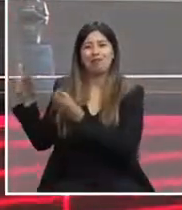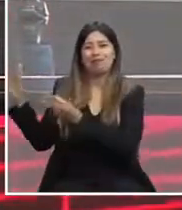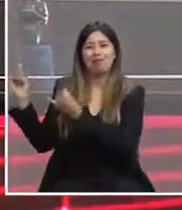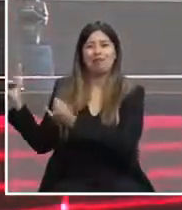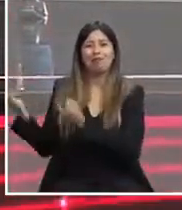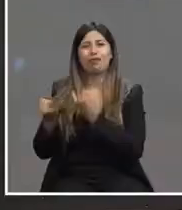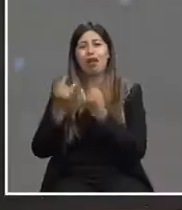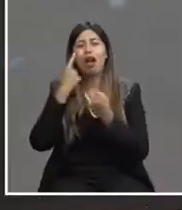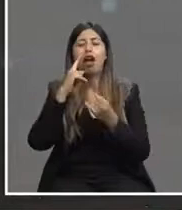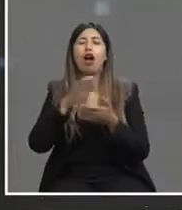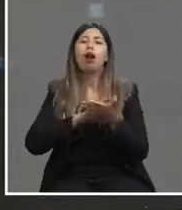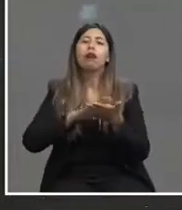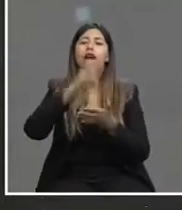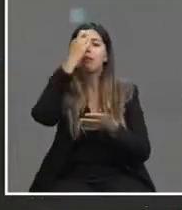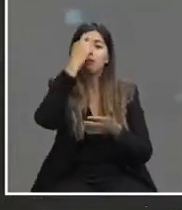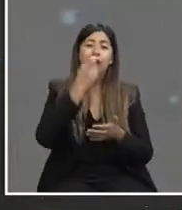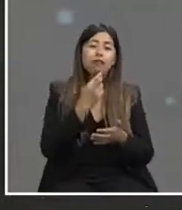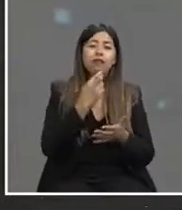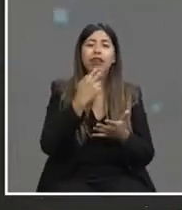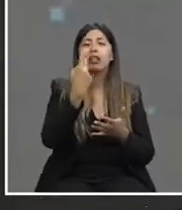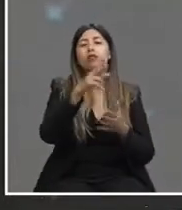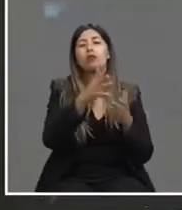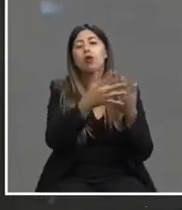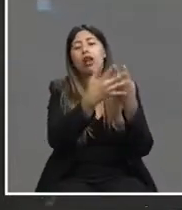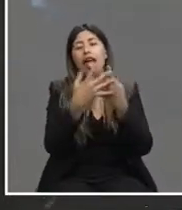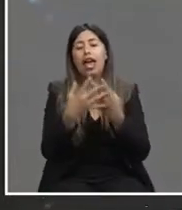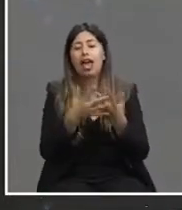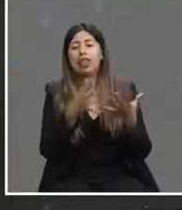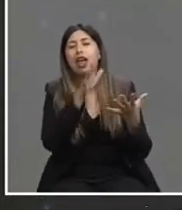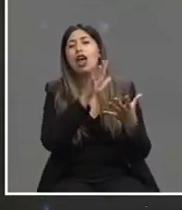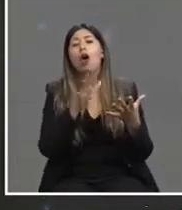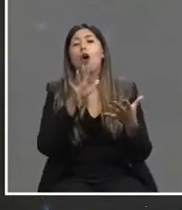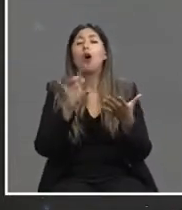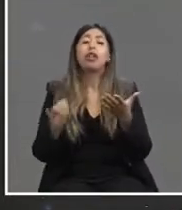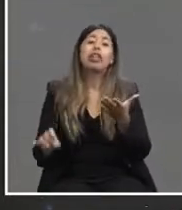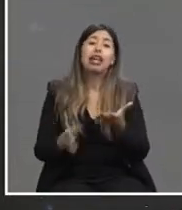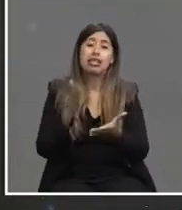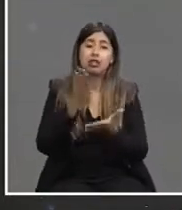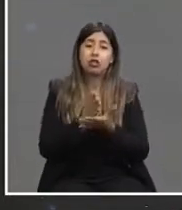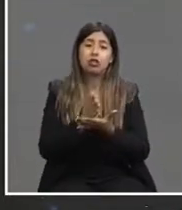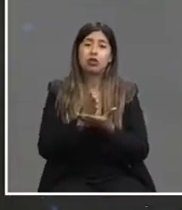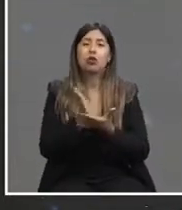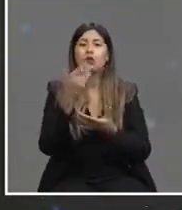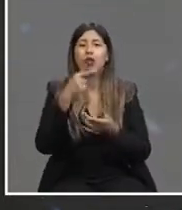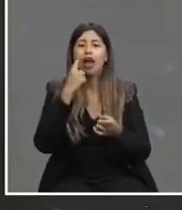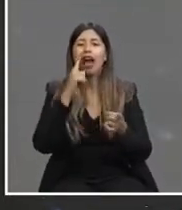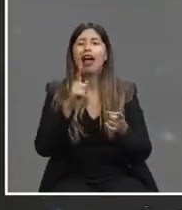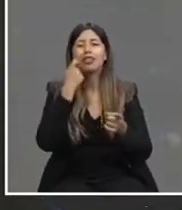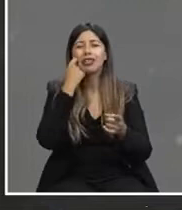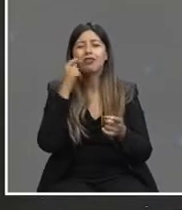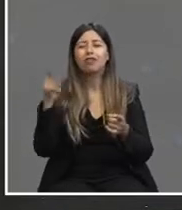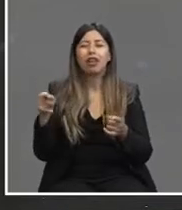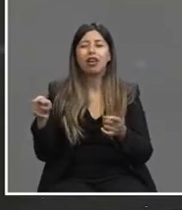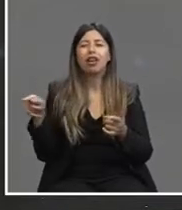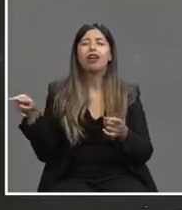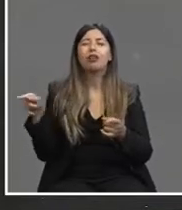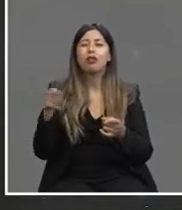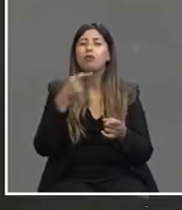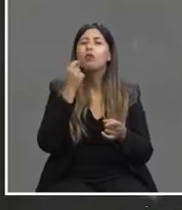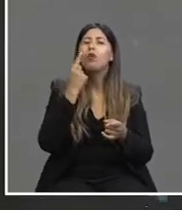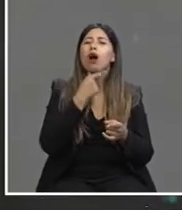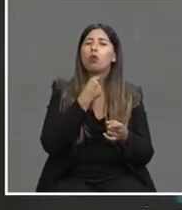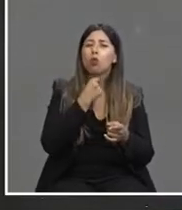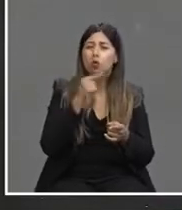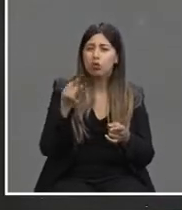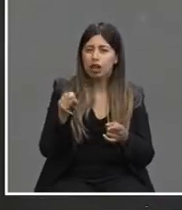mismas redes, con las preferencias que tomamos, las decisiones que tomamos, nos van un poco predeterminando qué vamos a ver y en qué orden, ¿verdad?